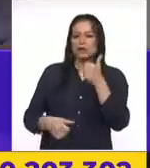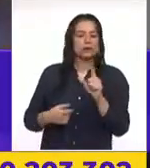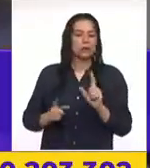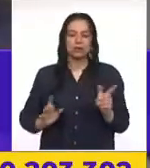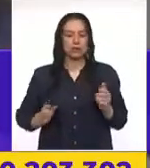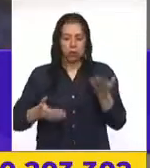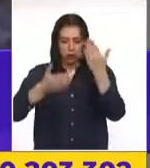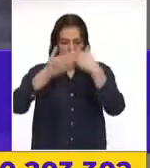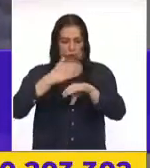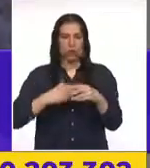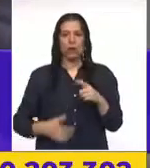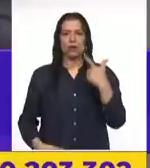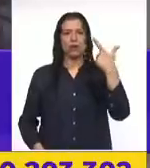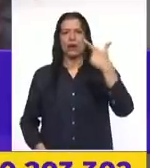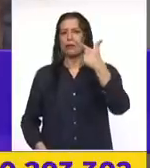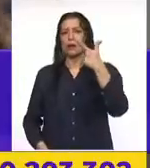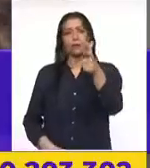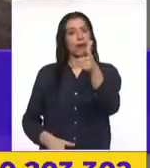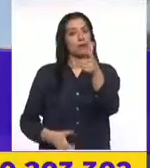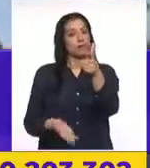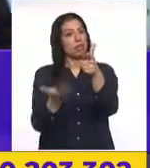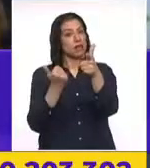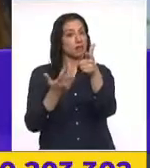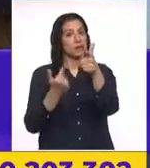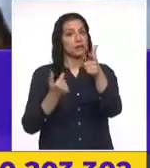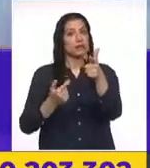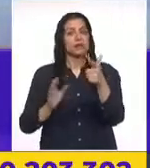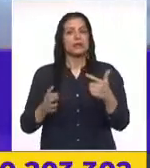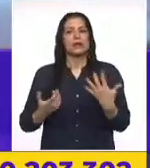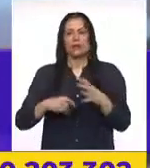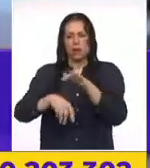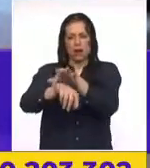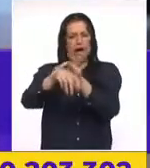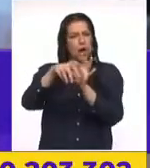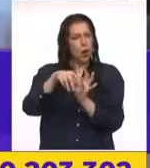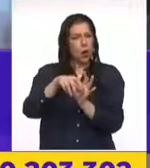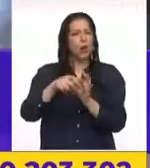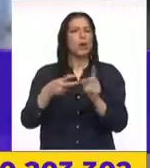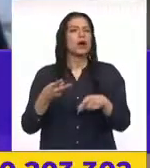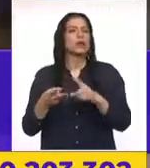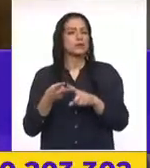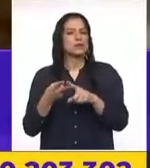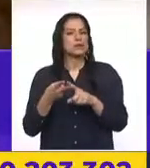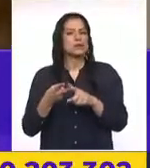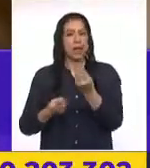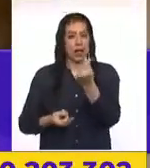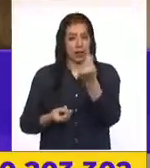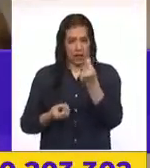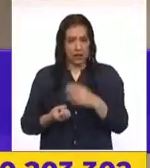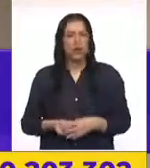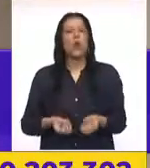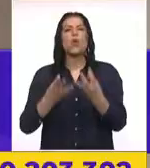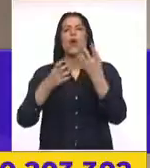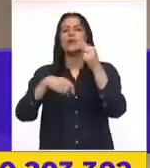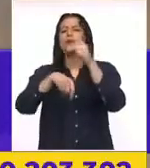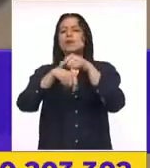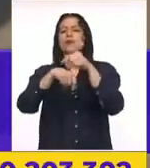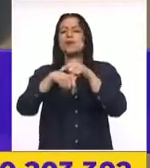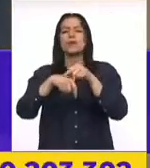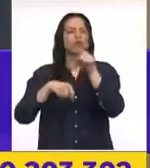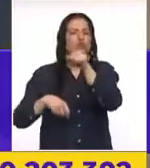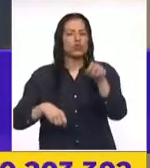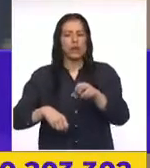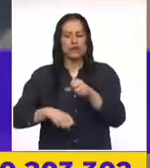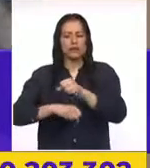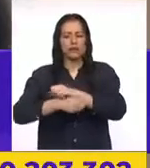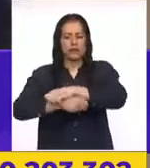nos amenazó con eso. Uy, el reloj que se han llevado, dinero en efectivo. ¿Cuánto tiempo estuvieron maniatados?